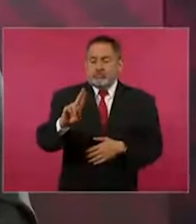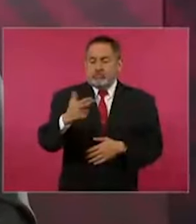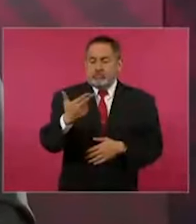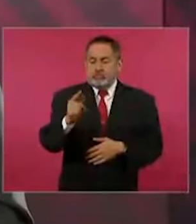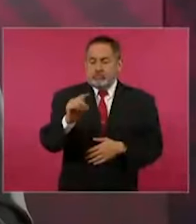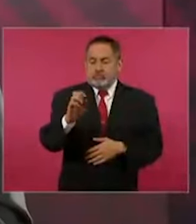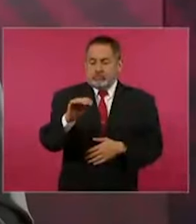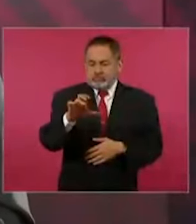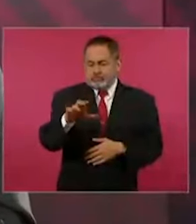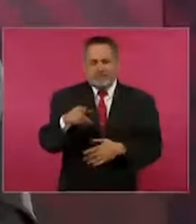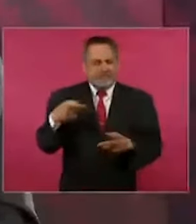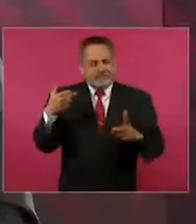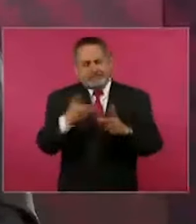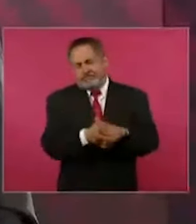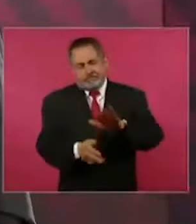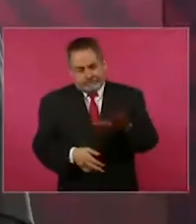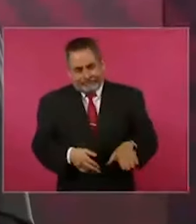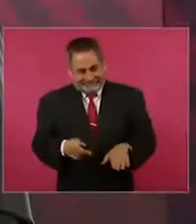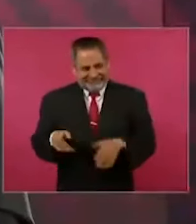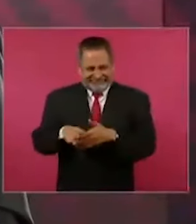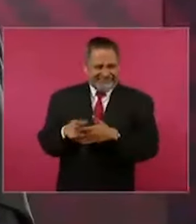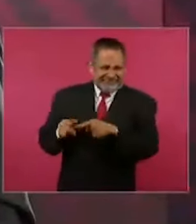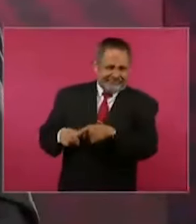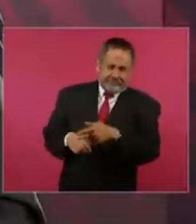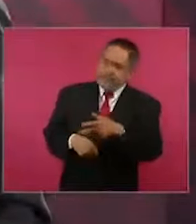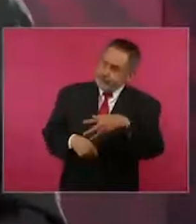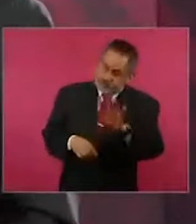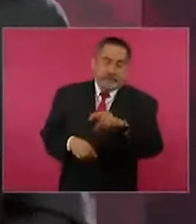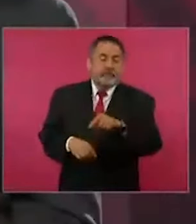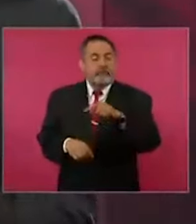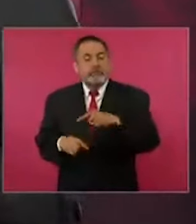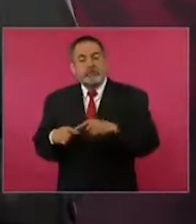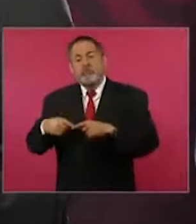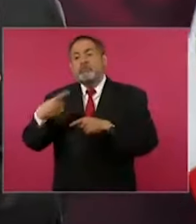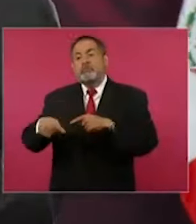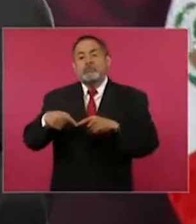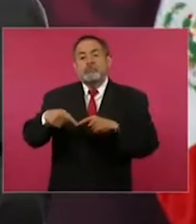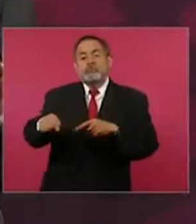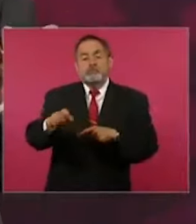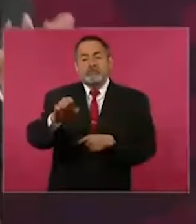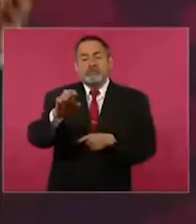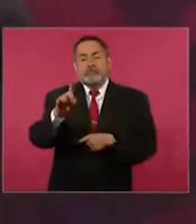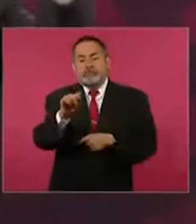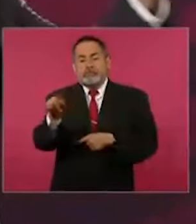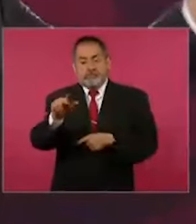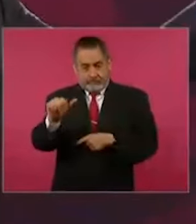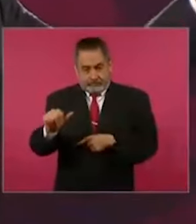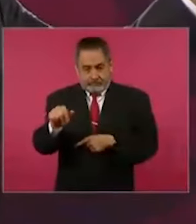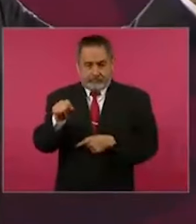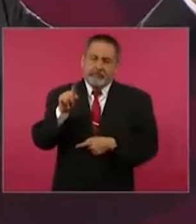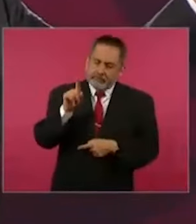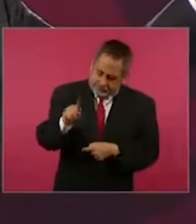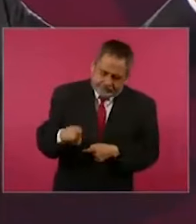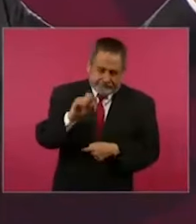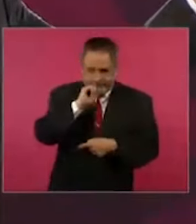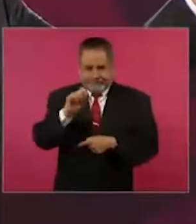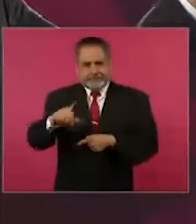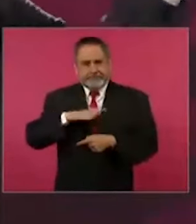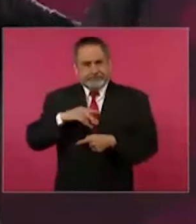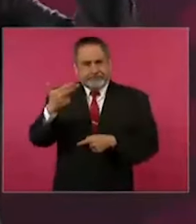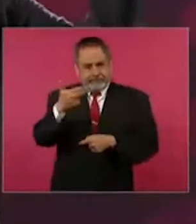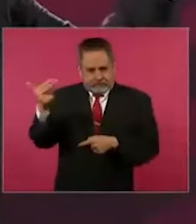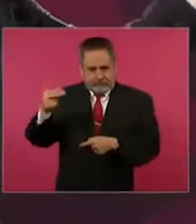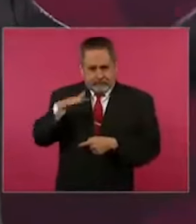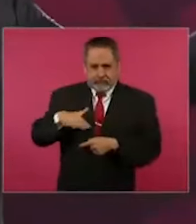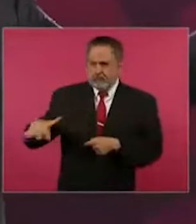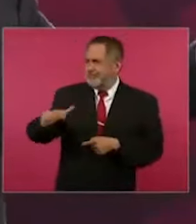preguntan varios compañeros reporteros lanzan las preguntas al aire Cómo será la transición de gobierno le preguntan al presidente si se reirá